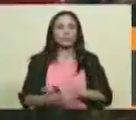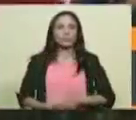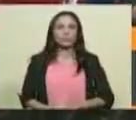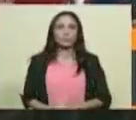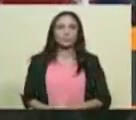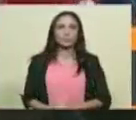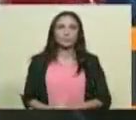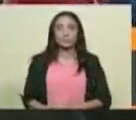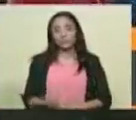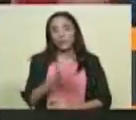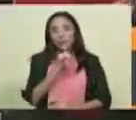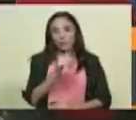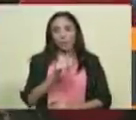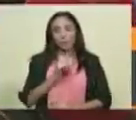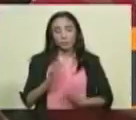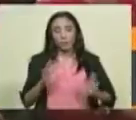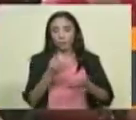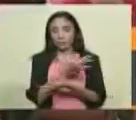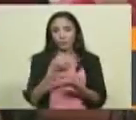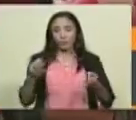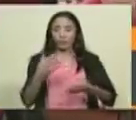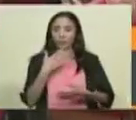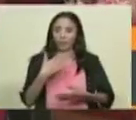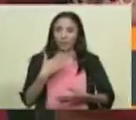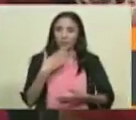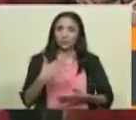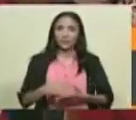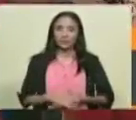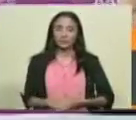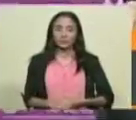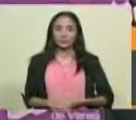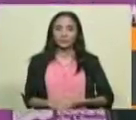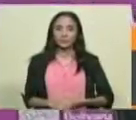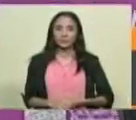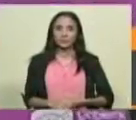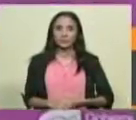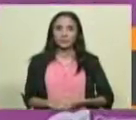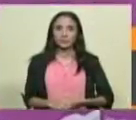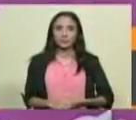Muy buena noticia, gracias, presidenta. Muy buena noticia.